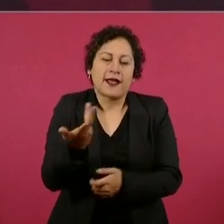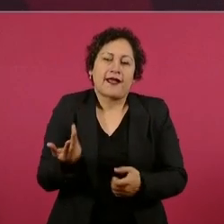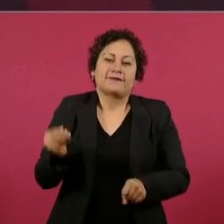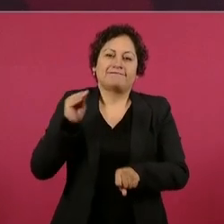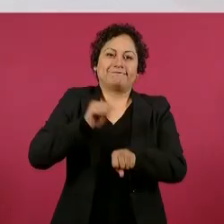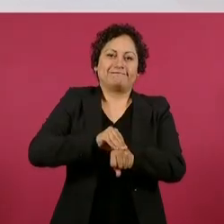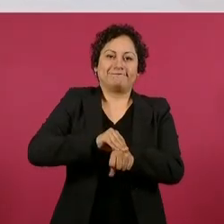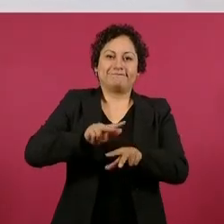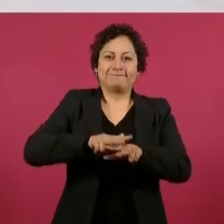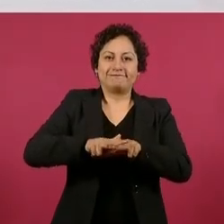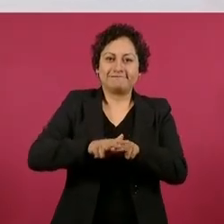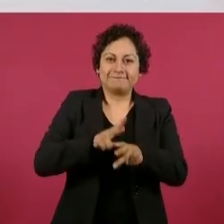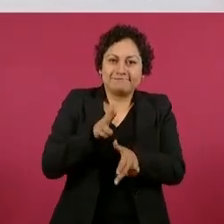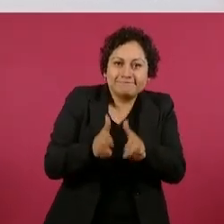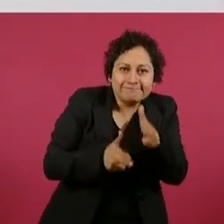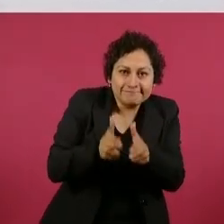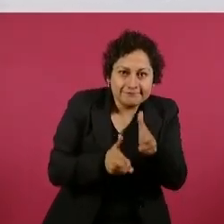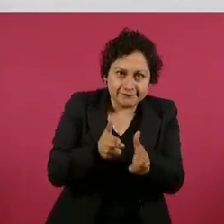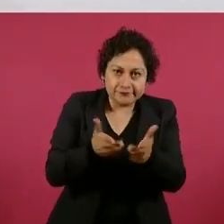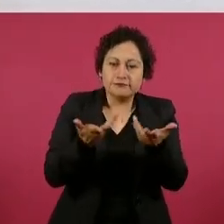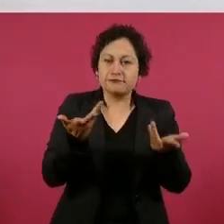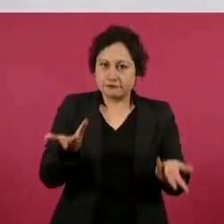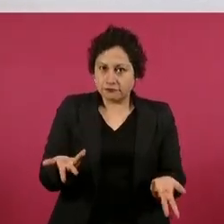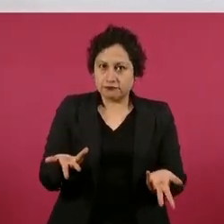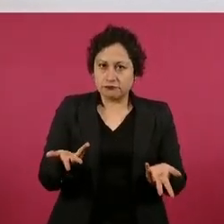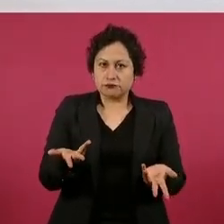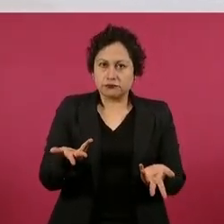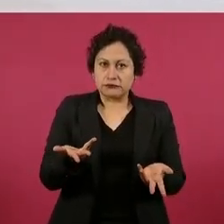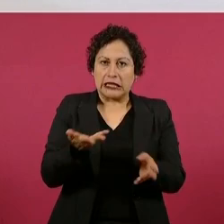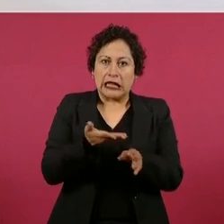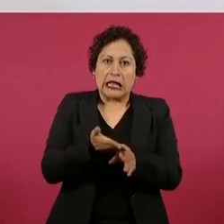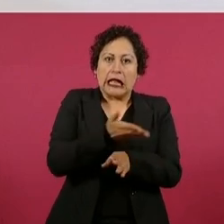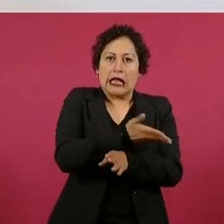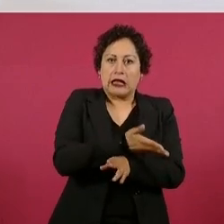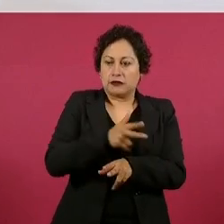que eran pueblos muy pequeños.